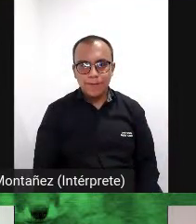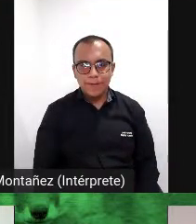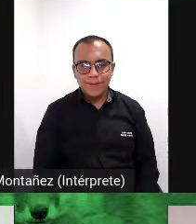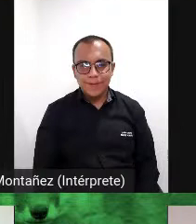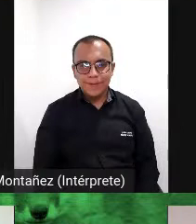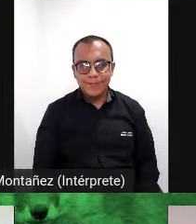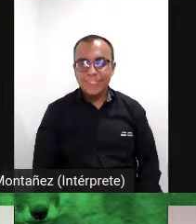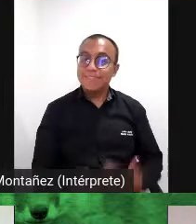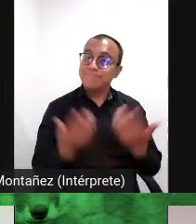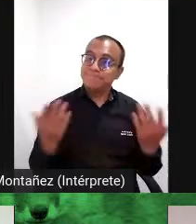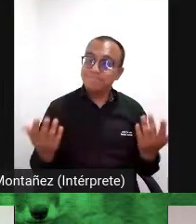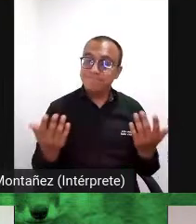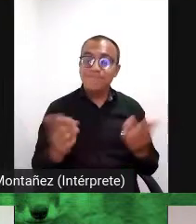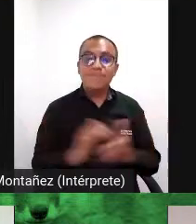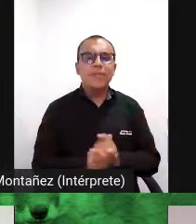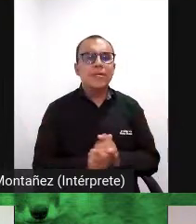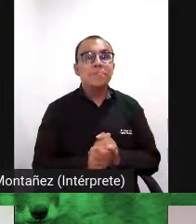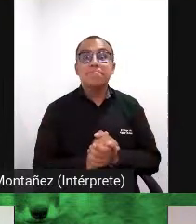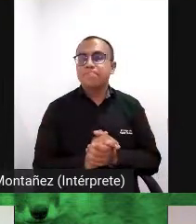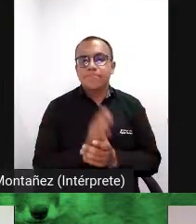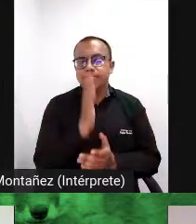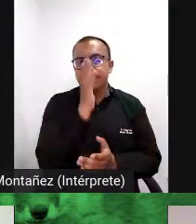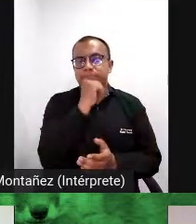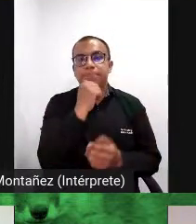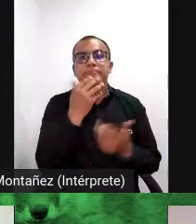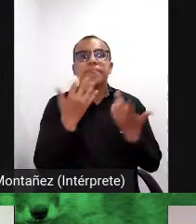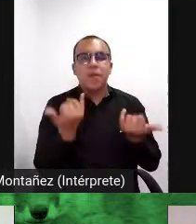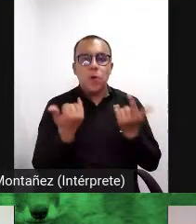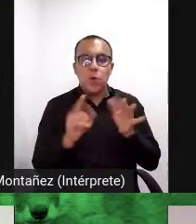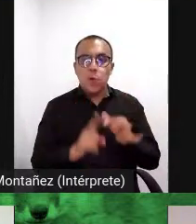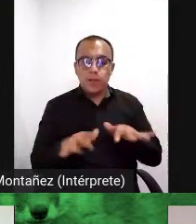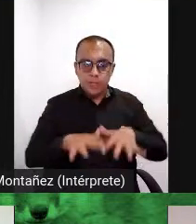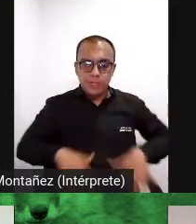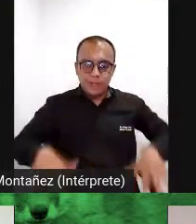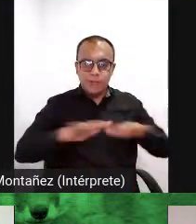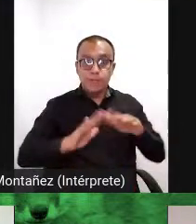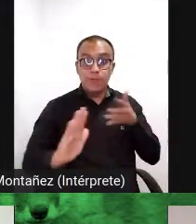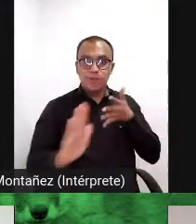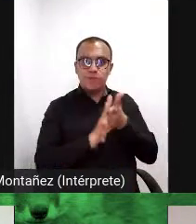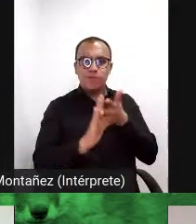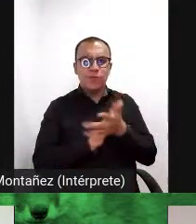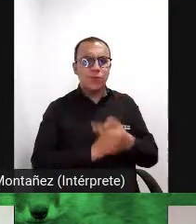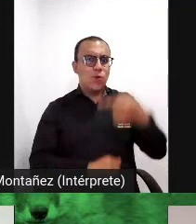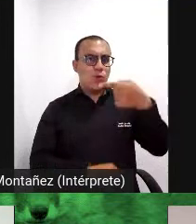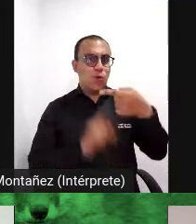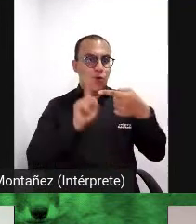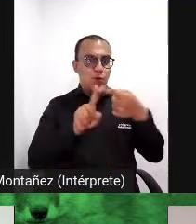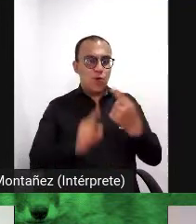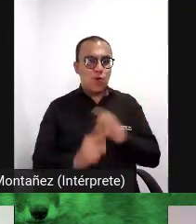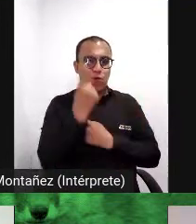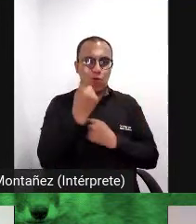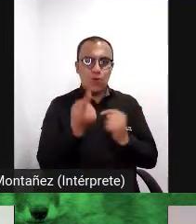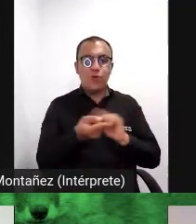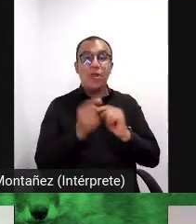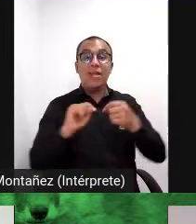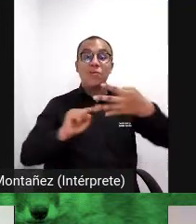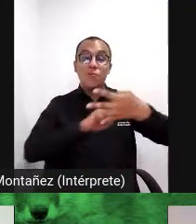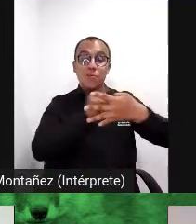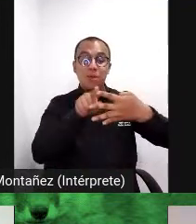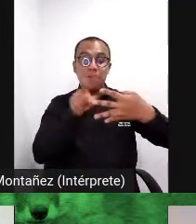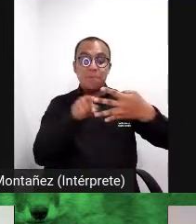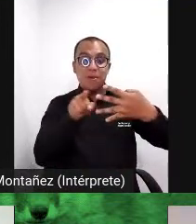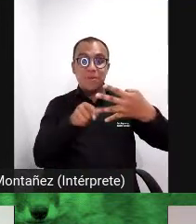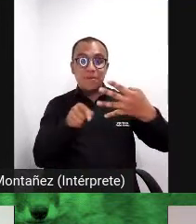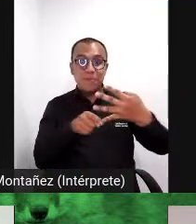Pues nada, yo quiero como retomar un poco este espacio y contarles que este es solo un encuentro todo bien de cuatro que vamos a tener en el resto del